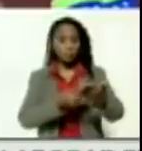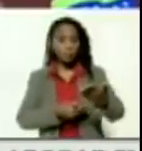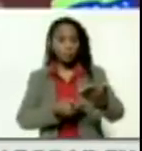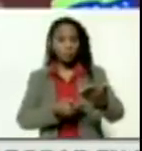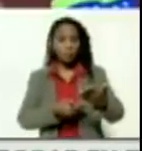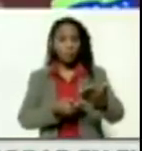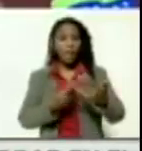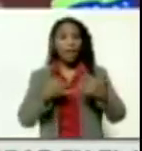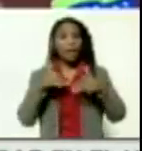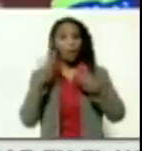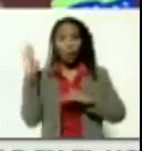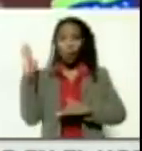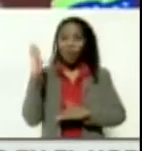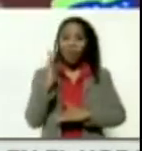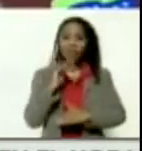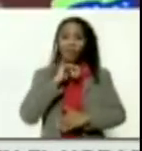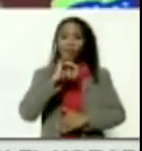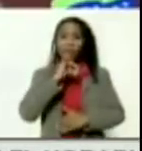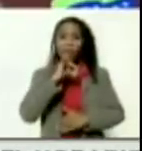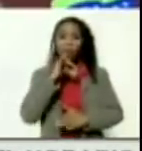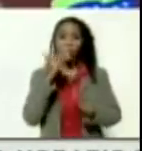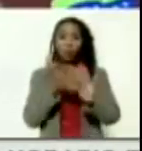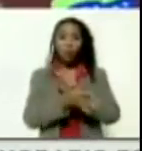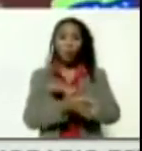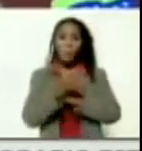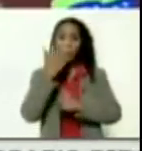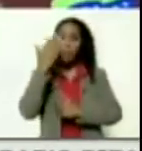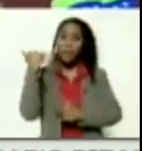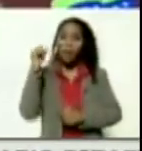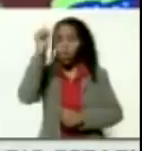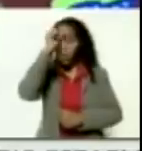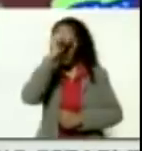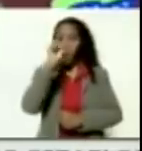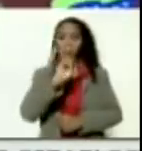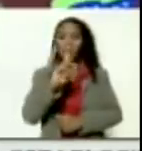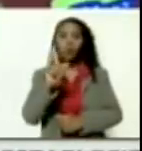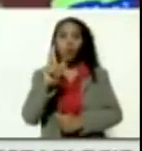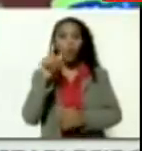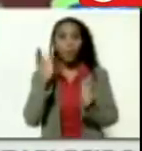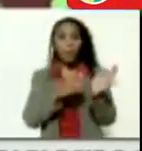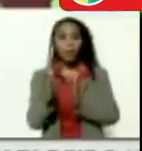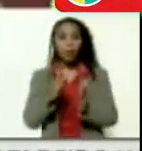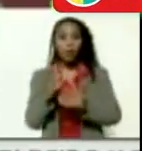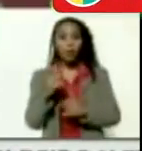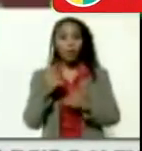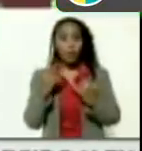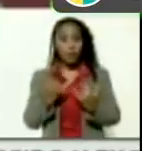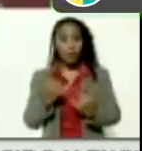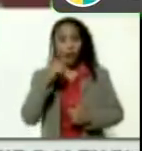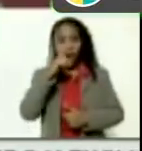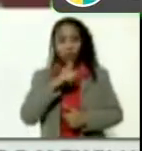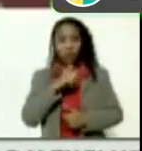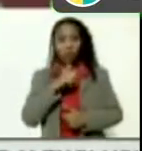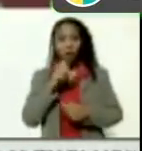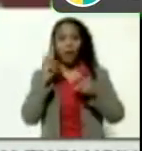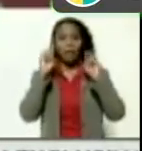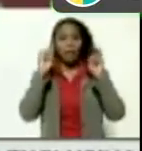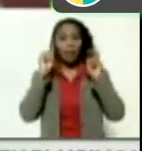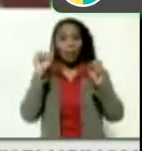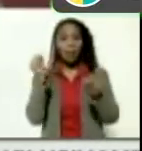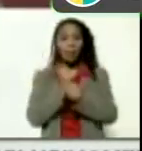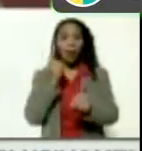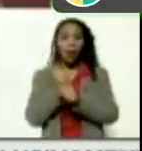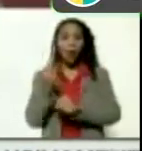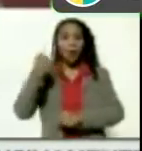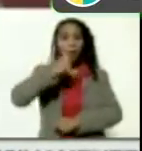Tal como se ha venido informando, desde el pasado domingo 21 de marzo de Los Corrientes, en el marco de la Operación